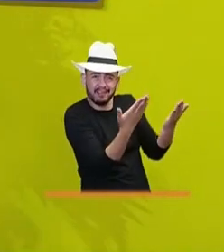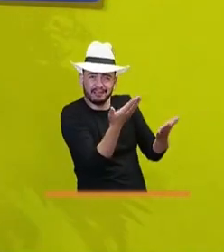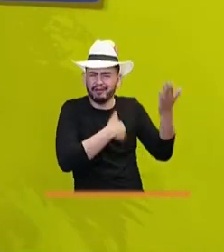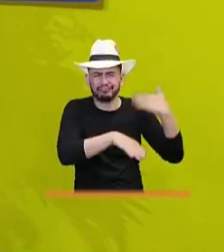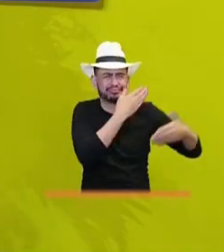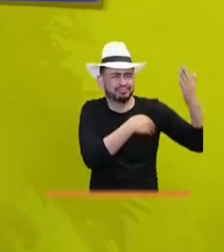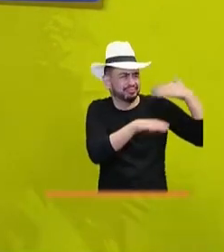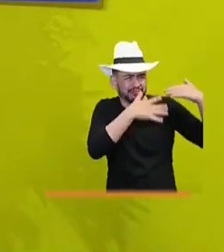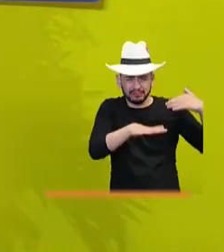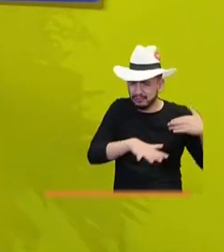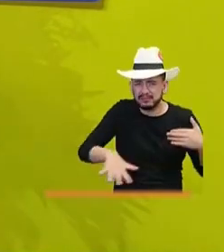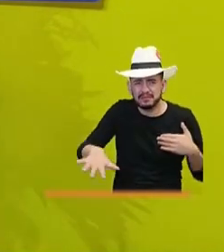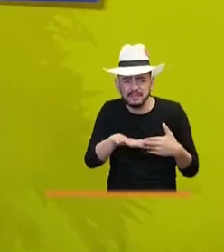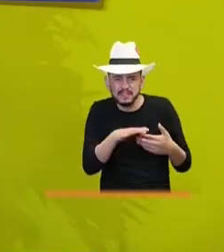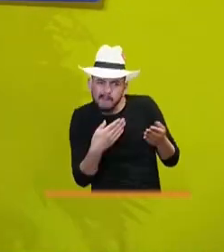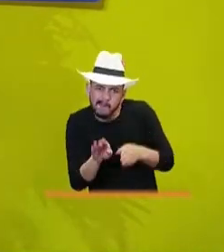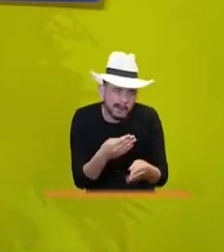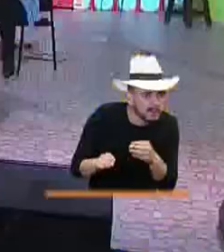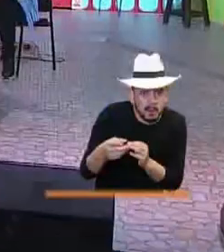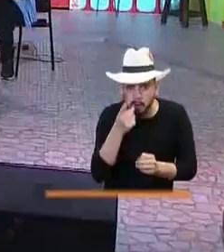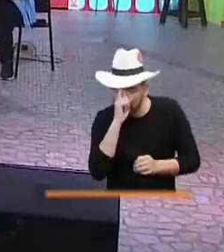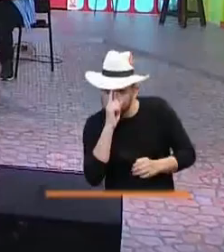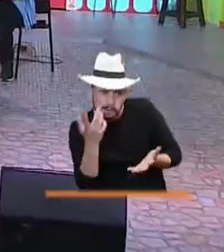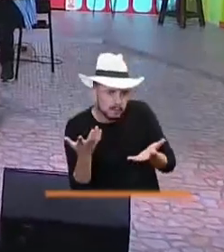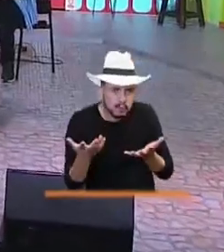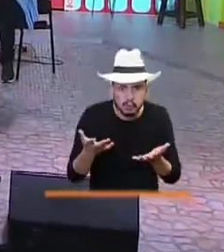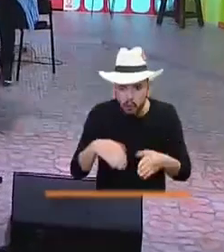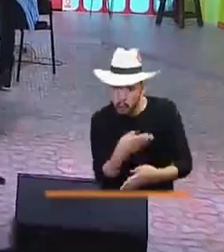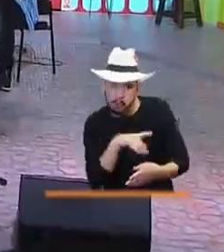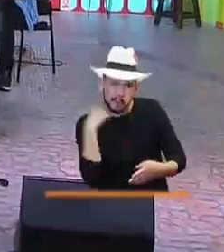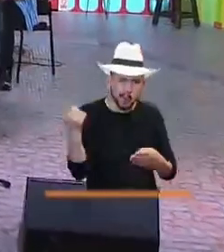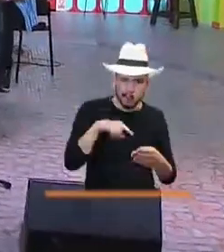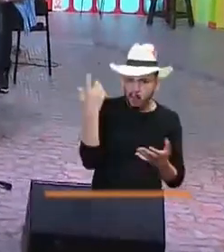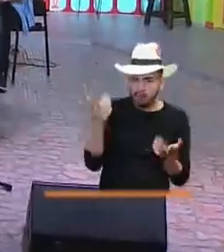nivel estando en Real Madrid.